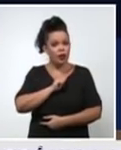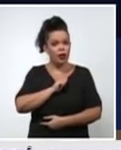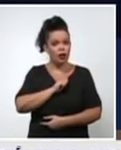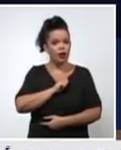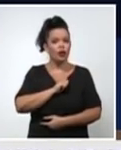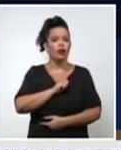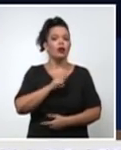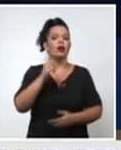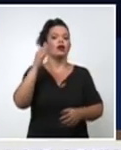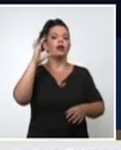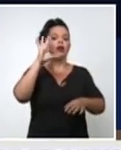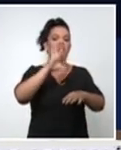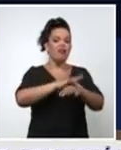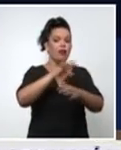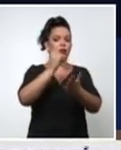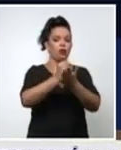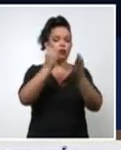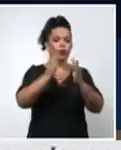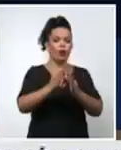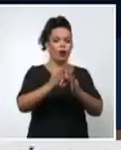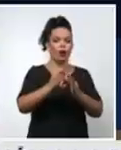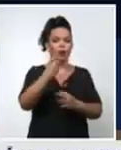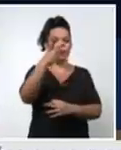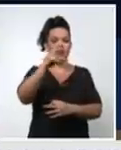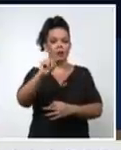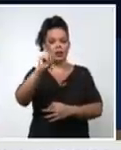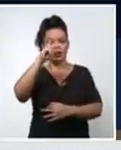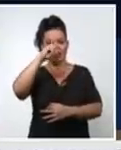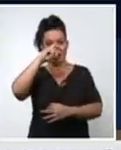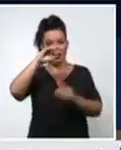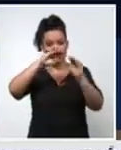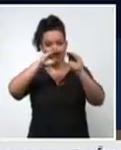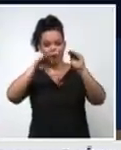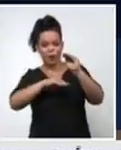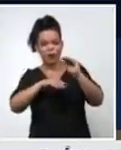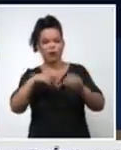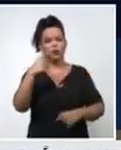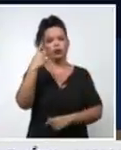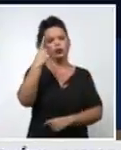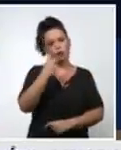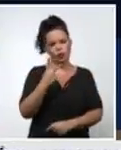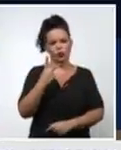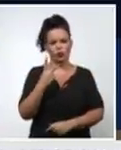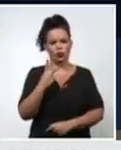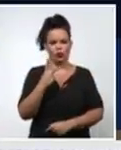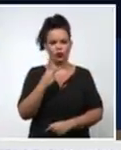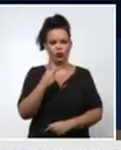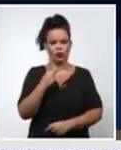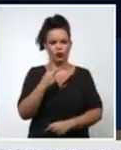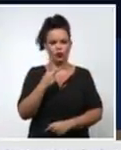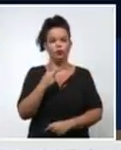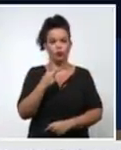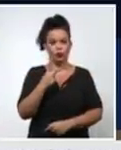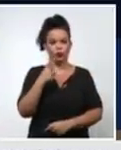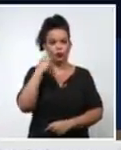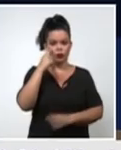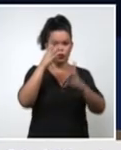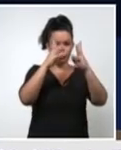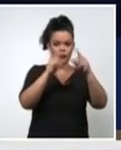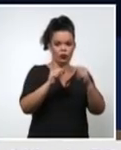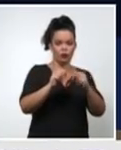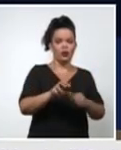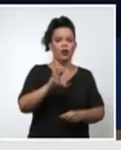años. Y con estos 2, pues ya en Cuba se han confirmado